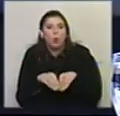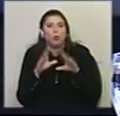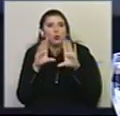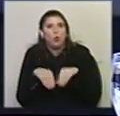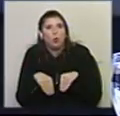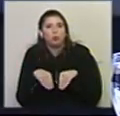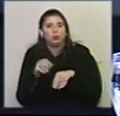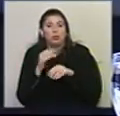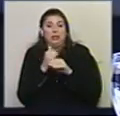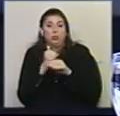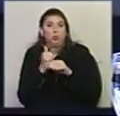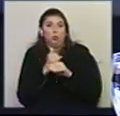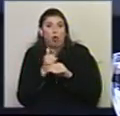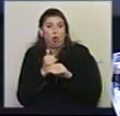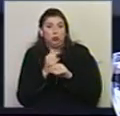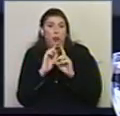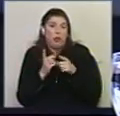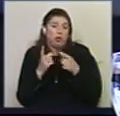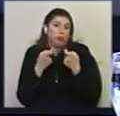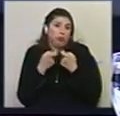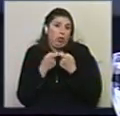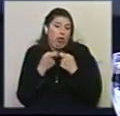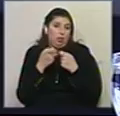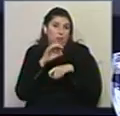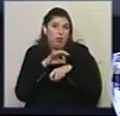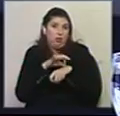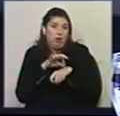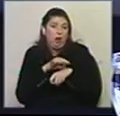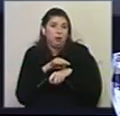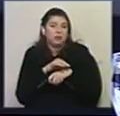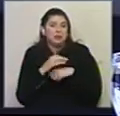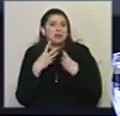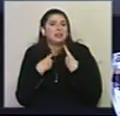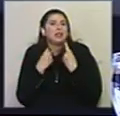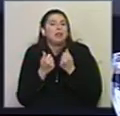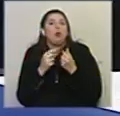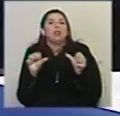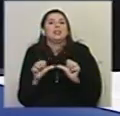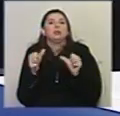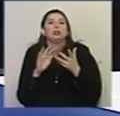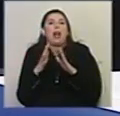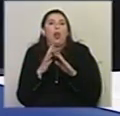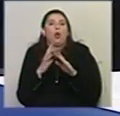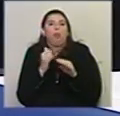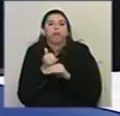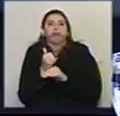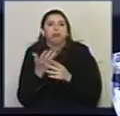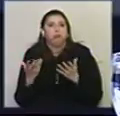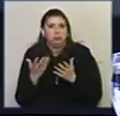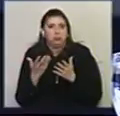hicimos algo mal, aunque la muerte sea inexorable. Es inexorable. Bueno, pero